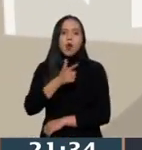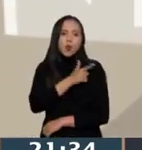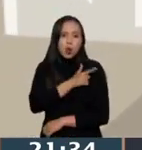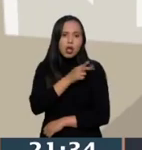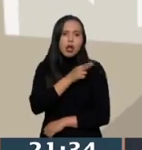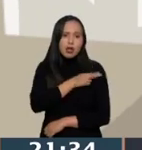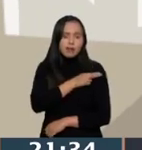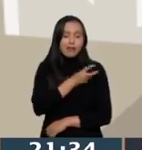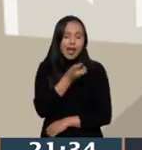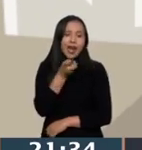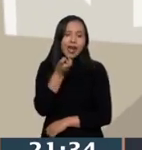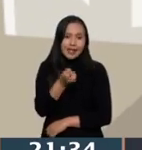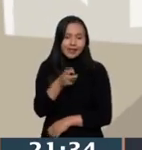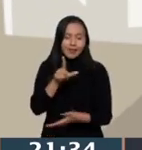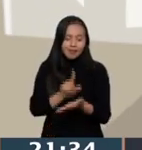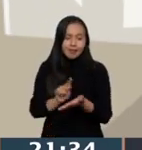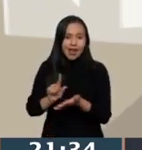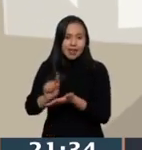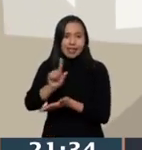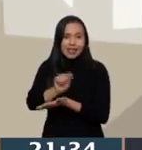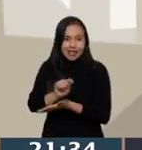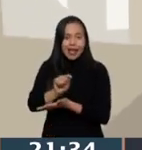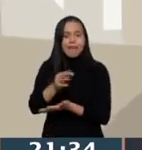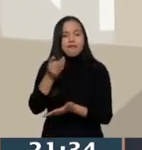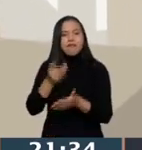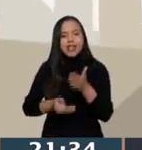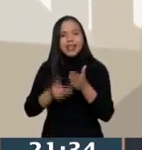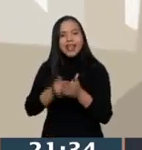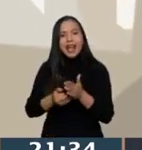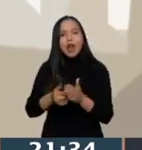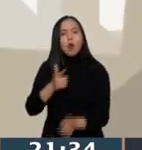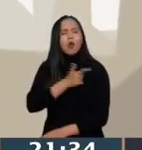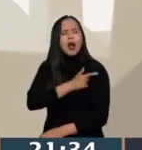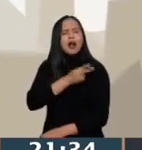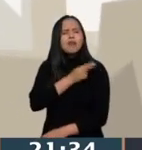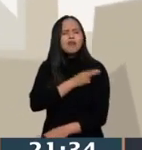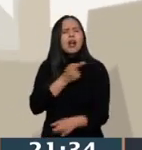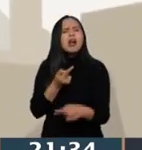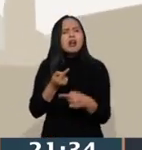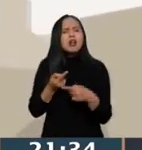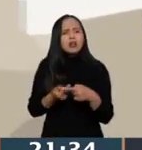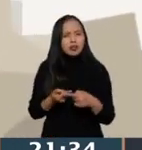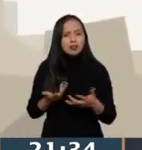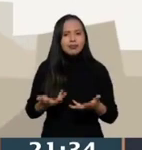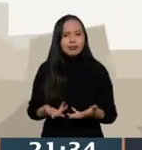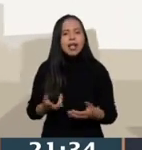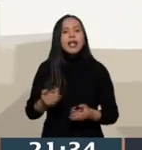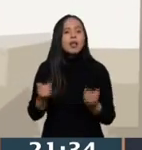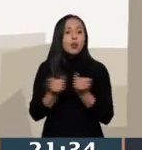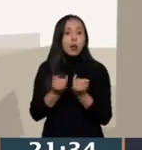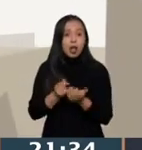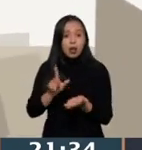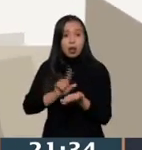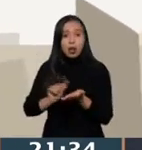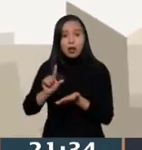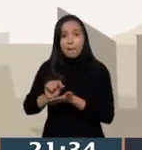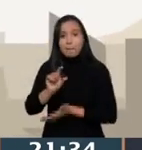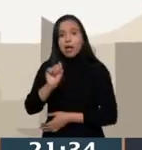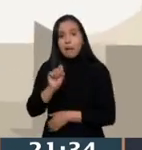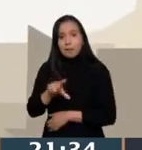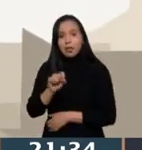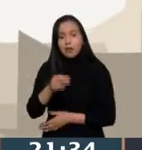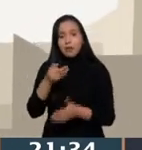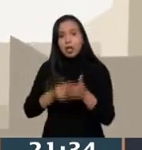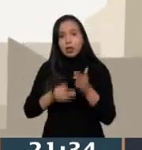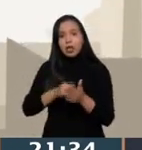le faltó a este tuit decir de qué país será la Guardia Nacional, y a partir de ese tuit, que vemos que le falta información,